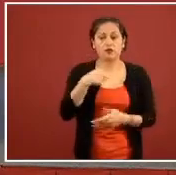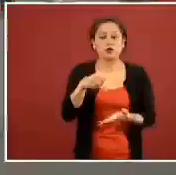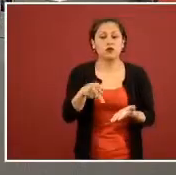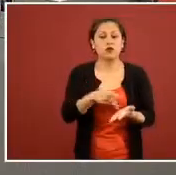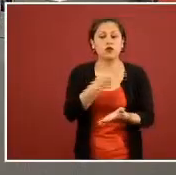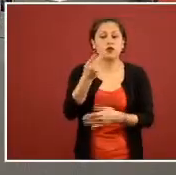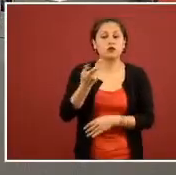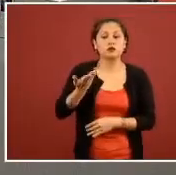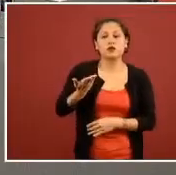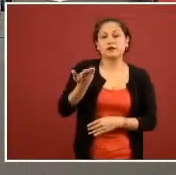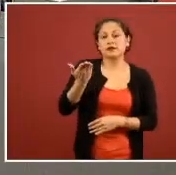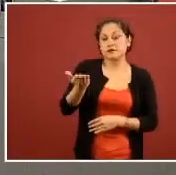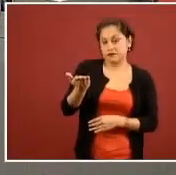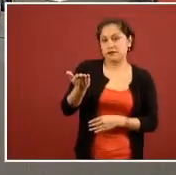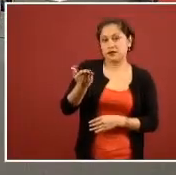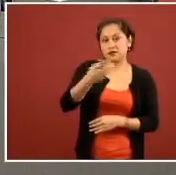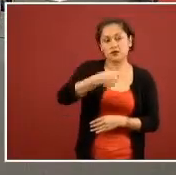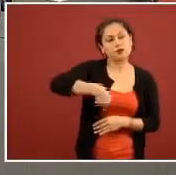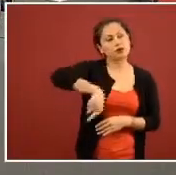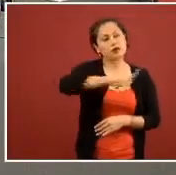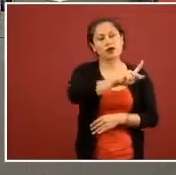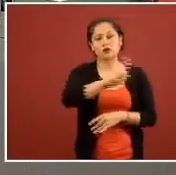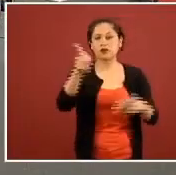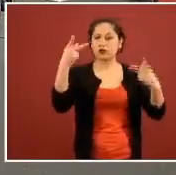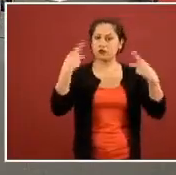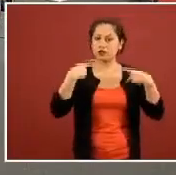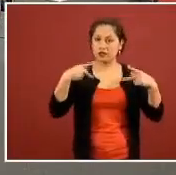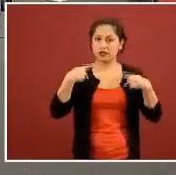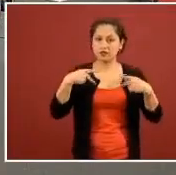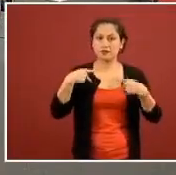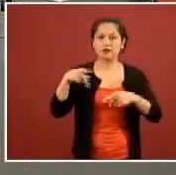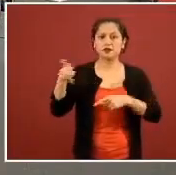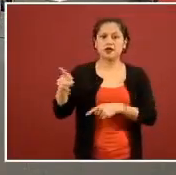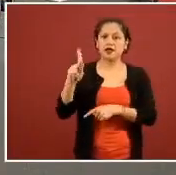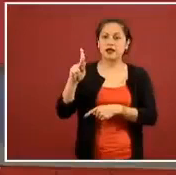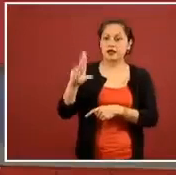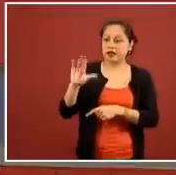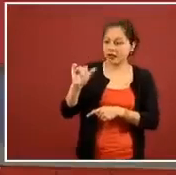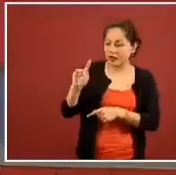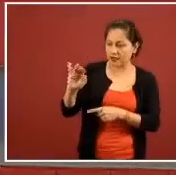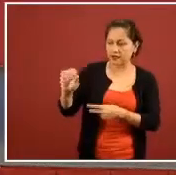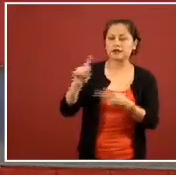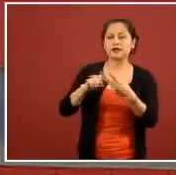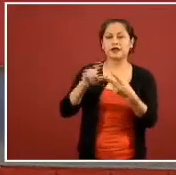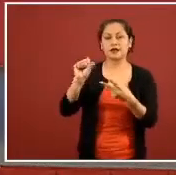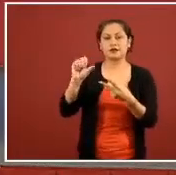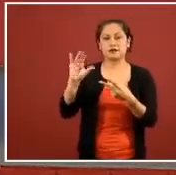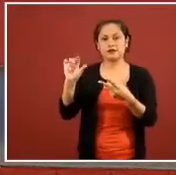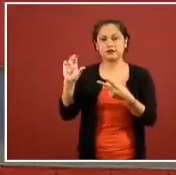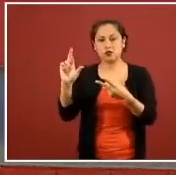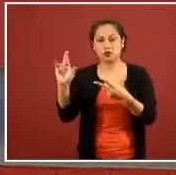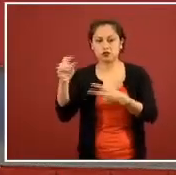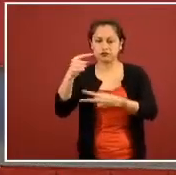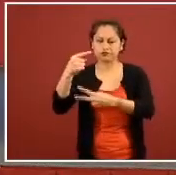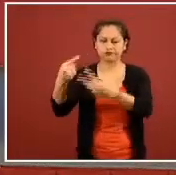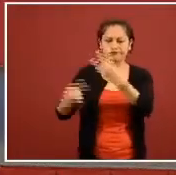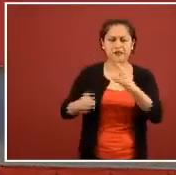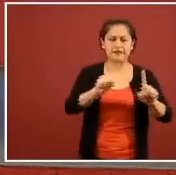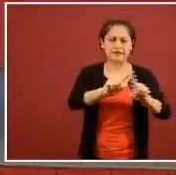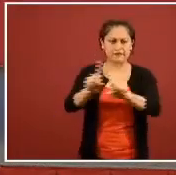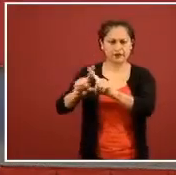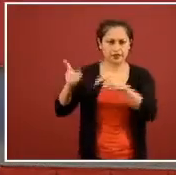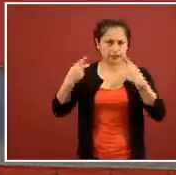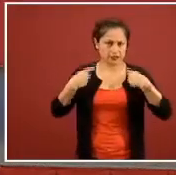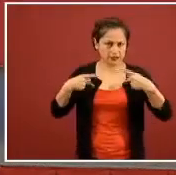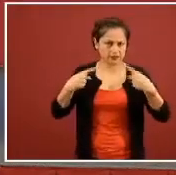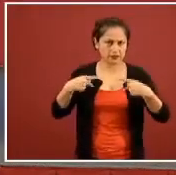nuestros queridos ciudadanos, grandes personas como Katia de Artigues, como Tere Escorza y otras